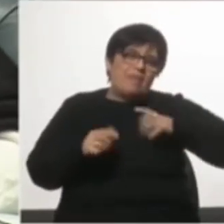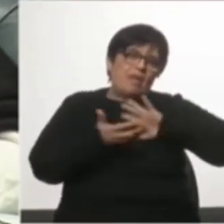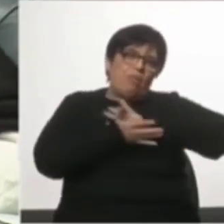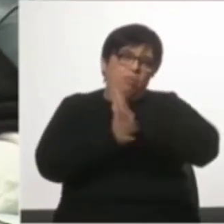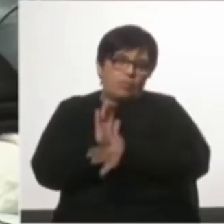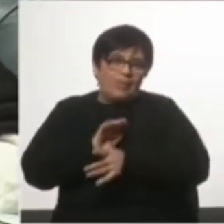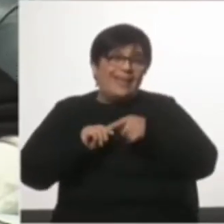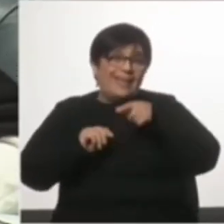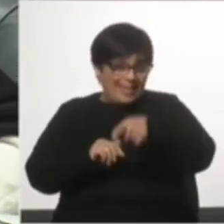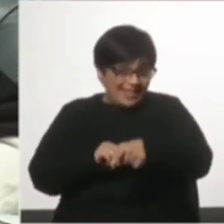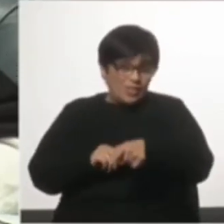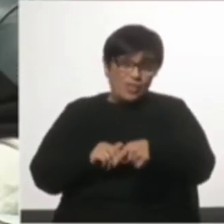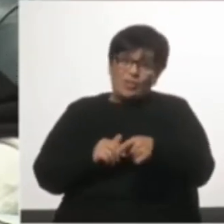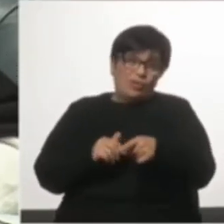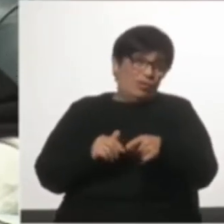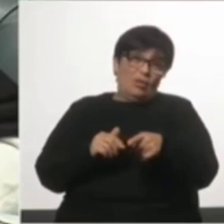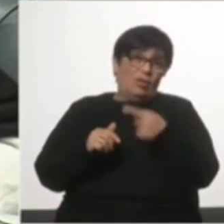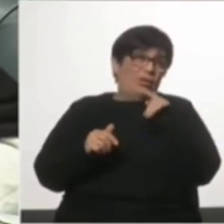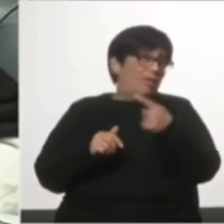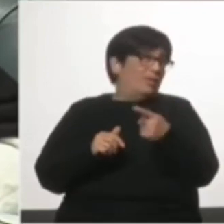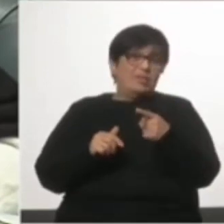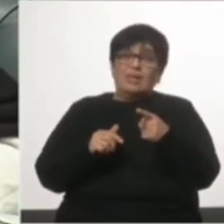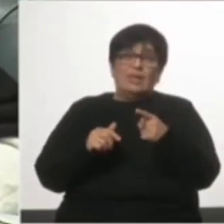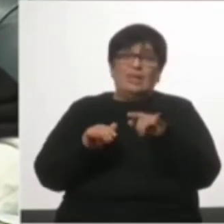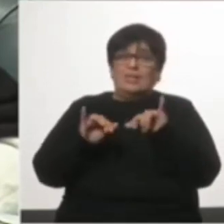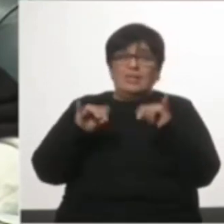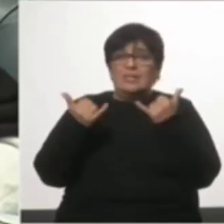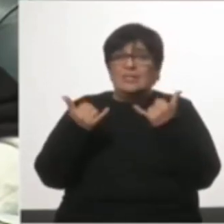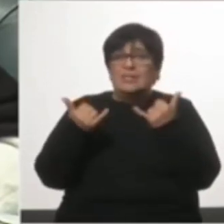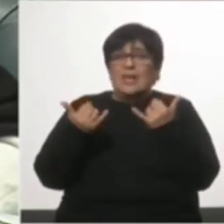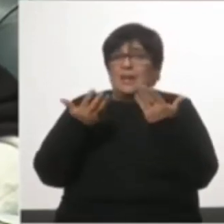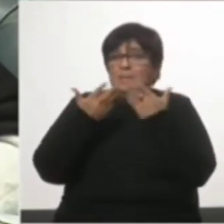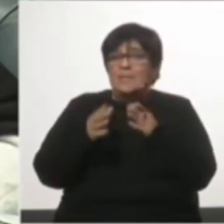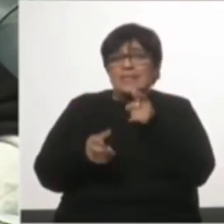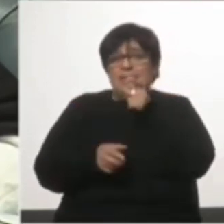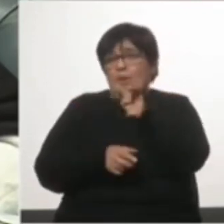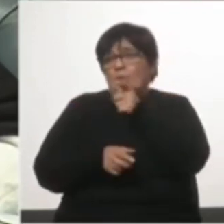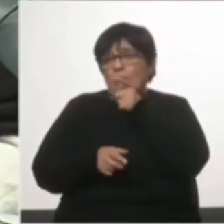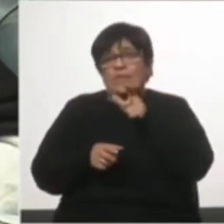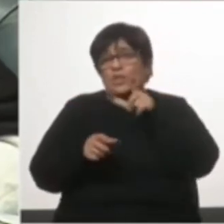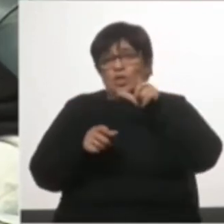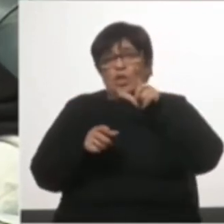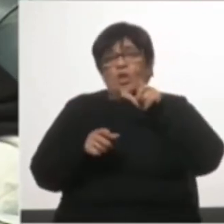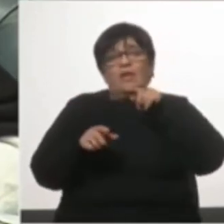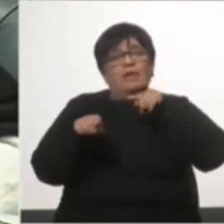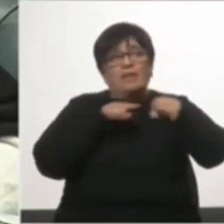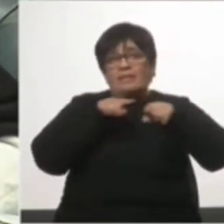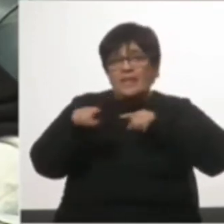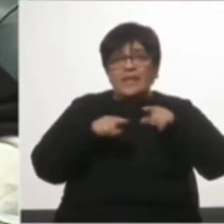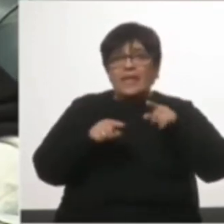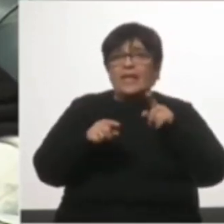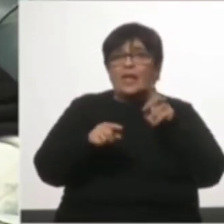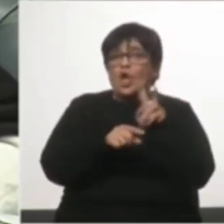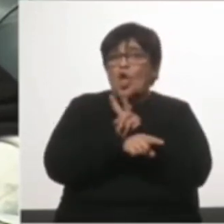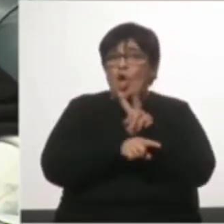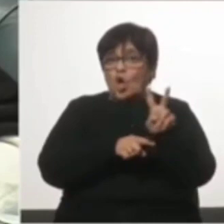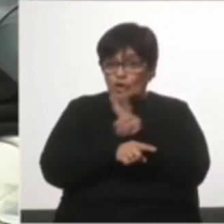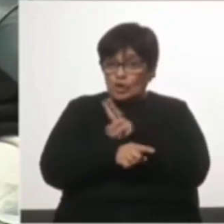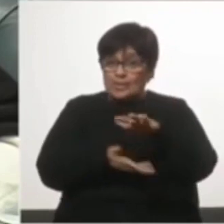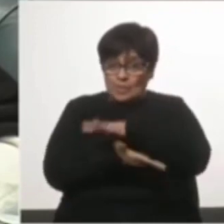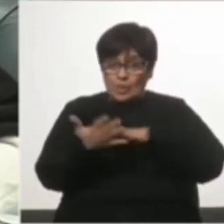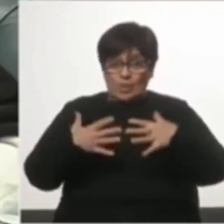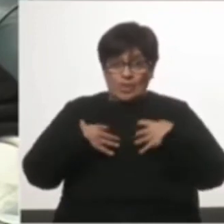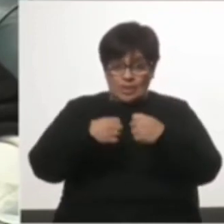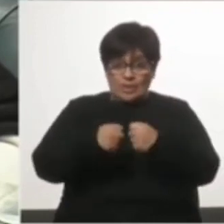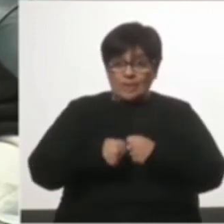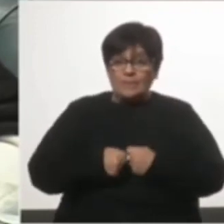desde su esencia contra los fundamentos que deben regir toda estrategia del control de una emergencia